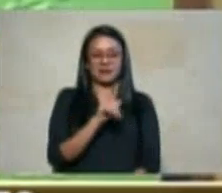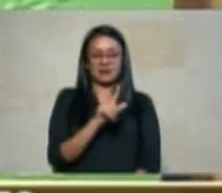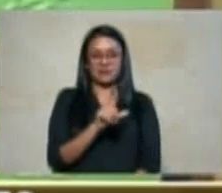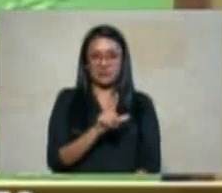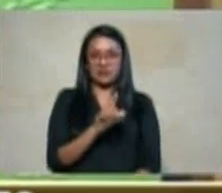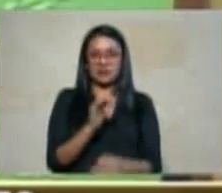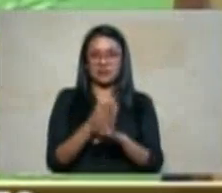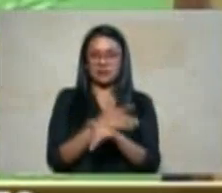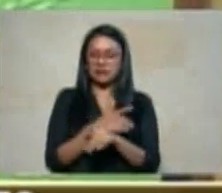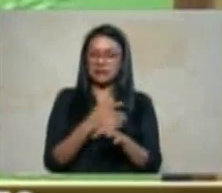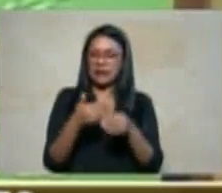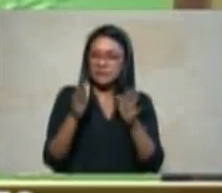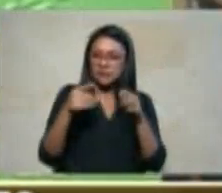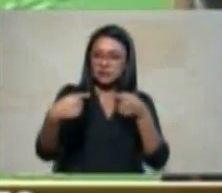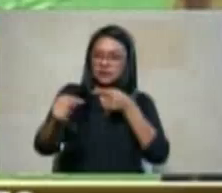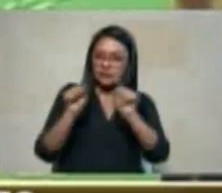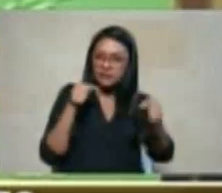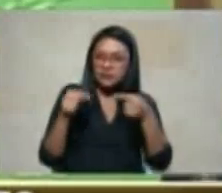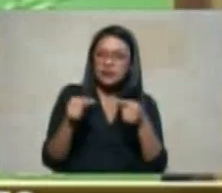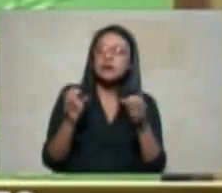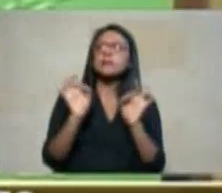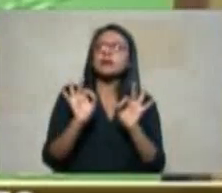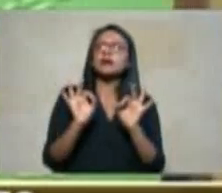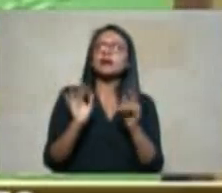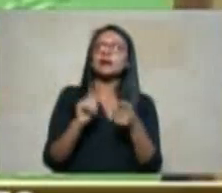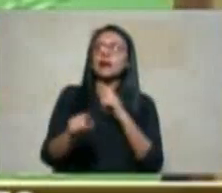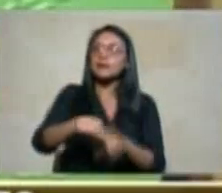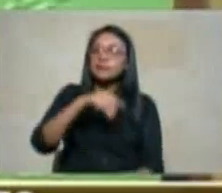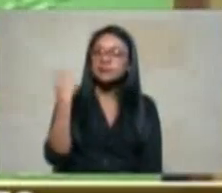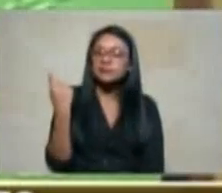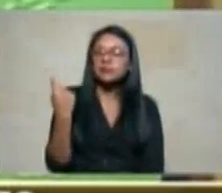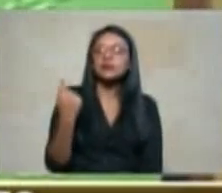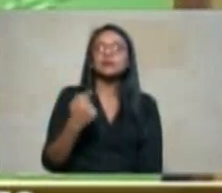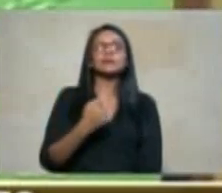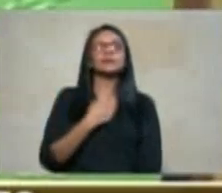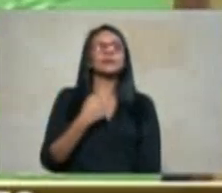es necesario abrir el debate para que nadie salga perjudicado. Yo